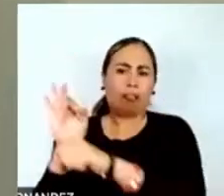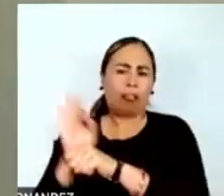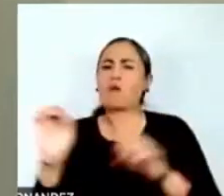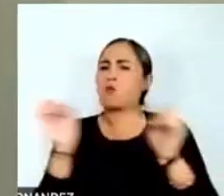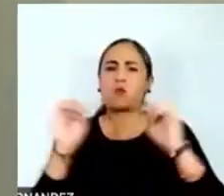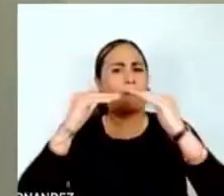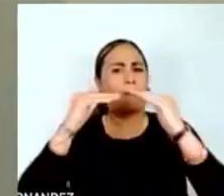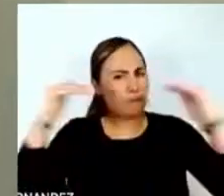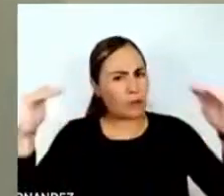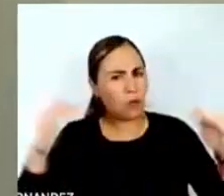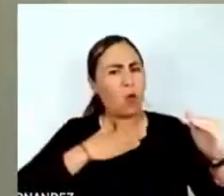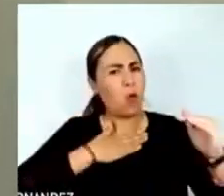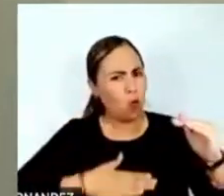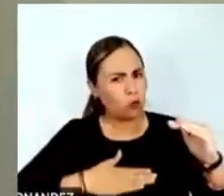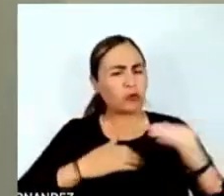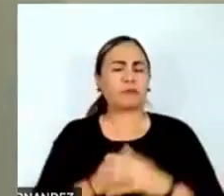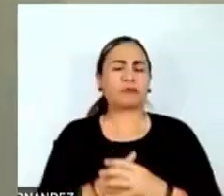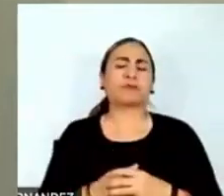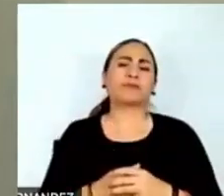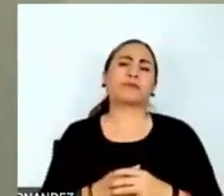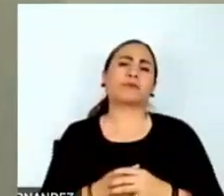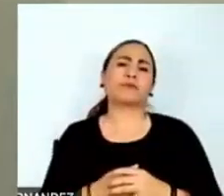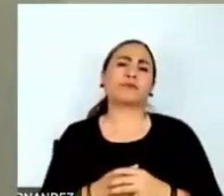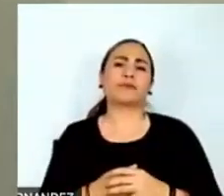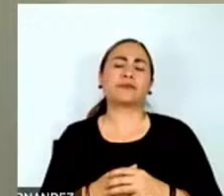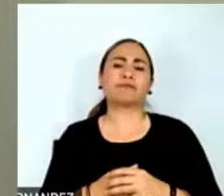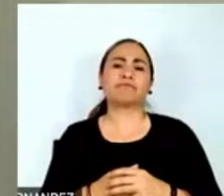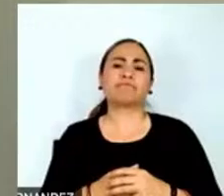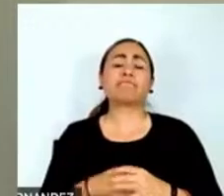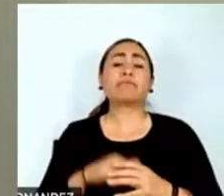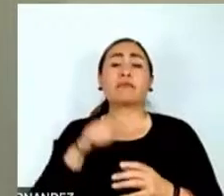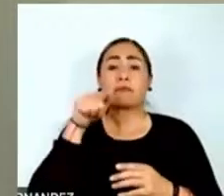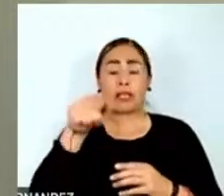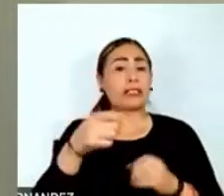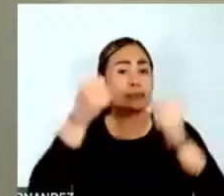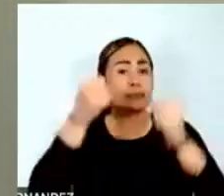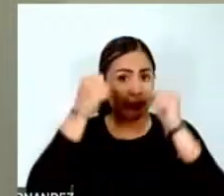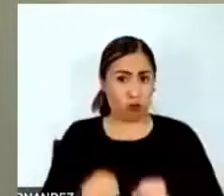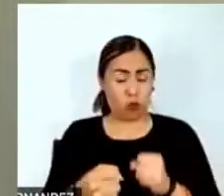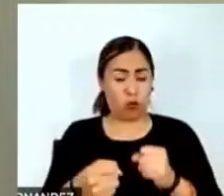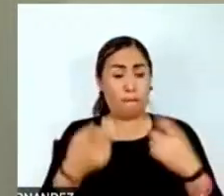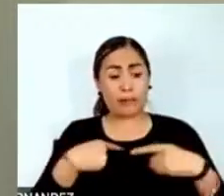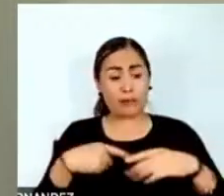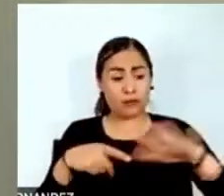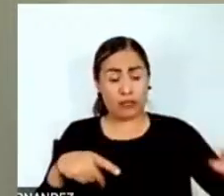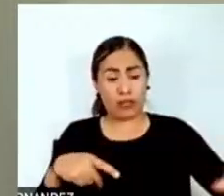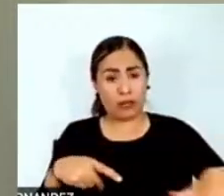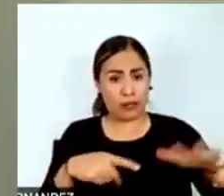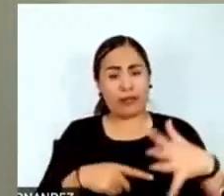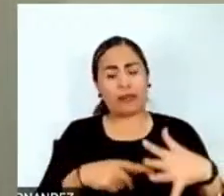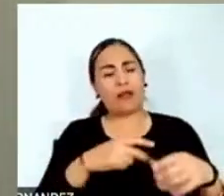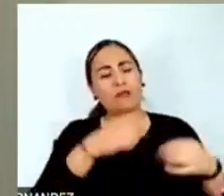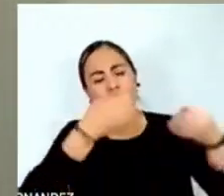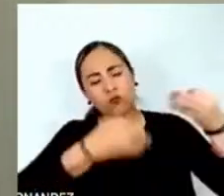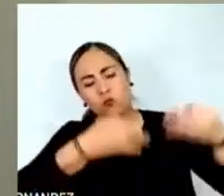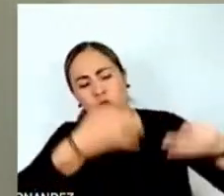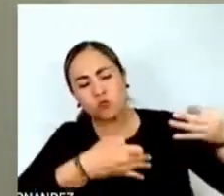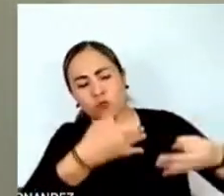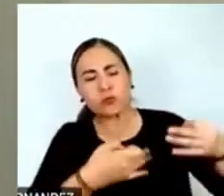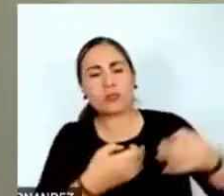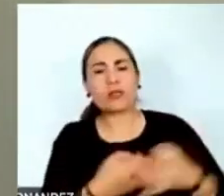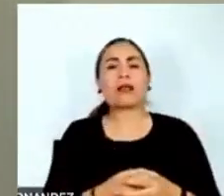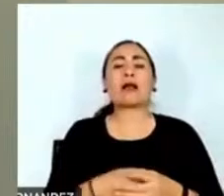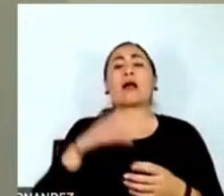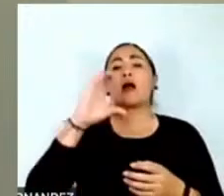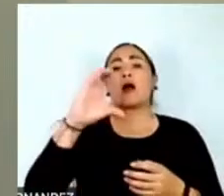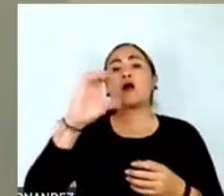como una garantía propia de los justiciables, la Corte Interamericana, a partir de una serie de casos que